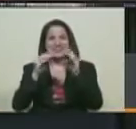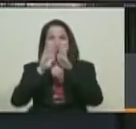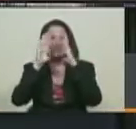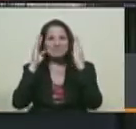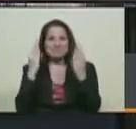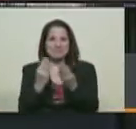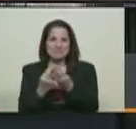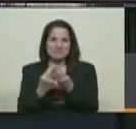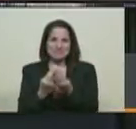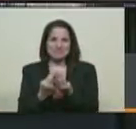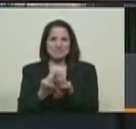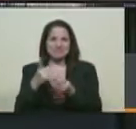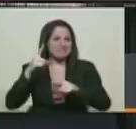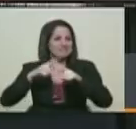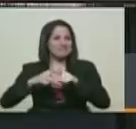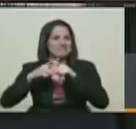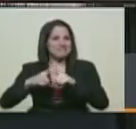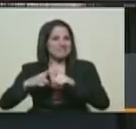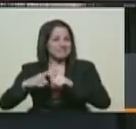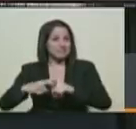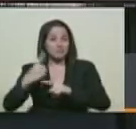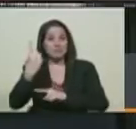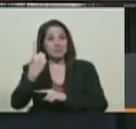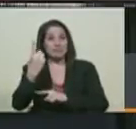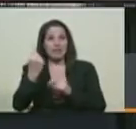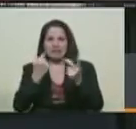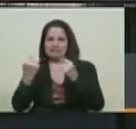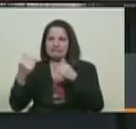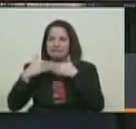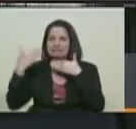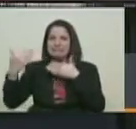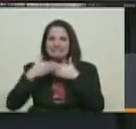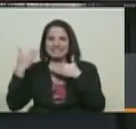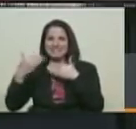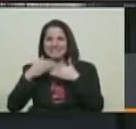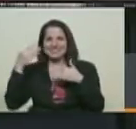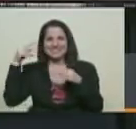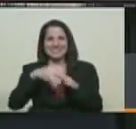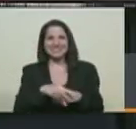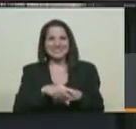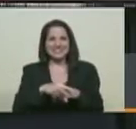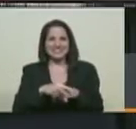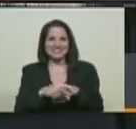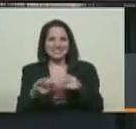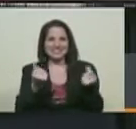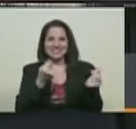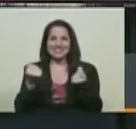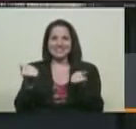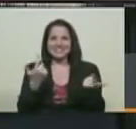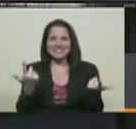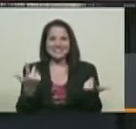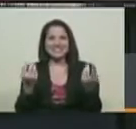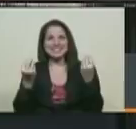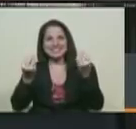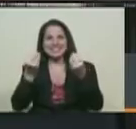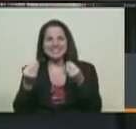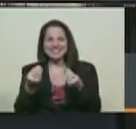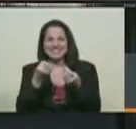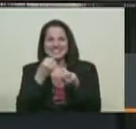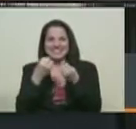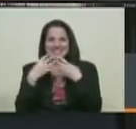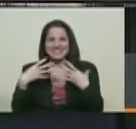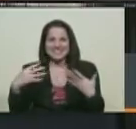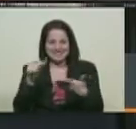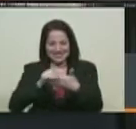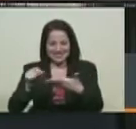depende de una sola moneda, que sirve de chantaje. Como escribía en un buen artículo